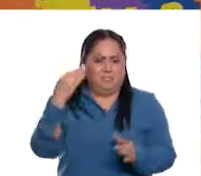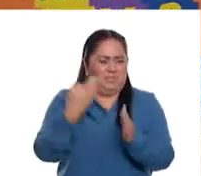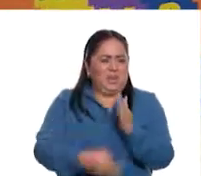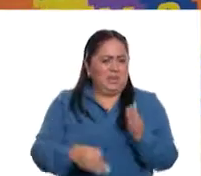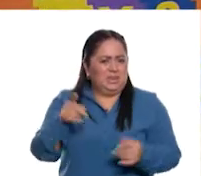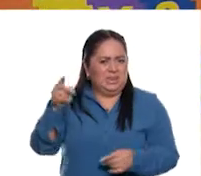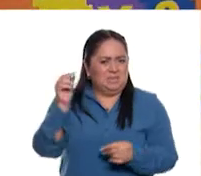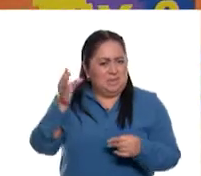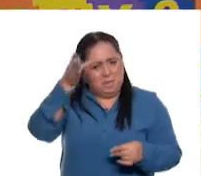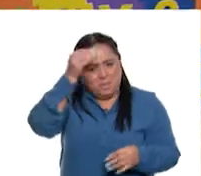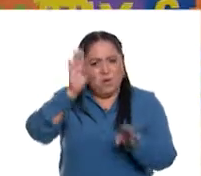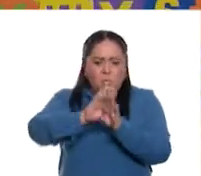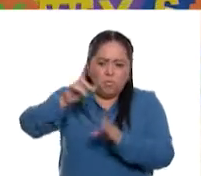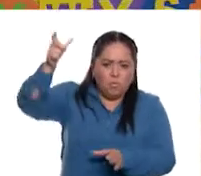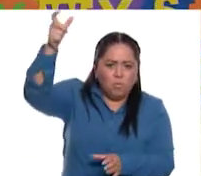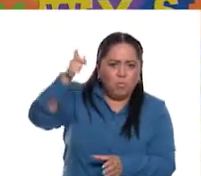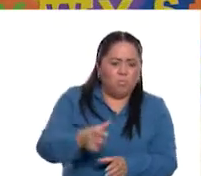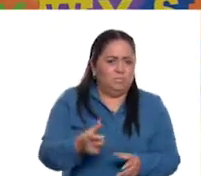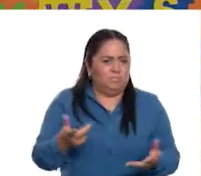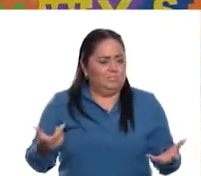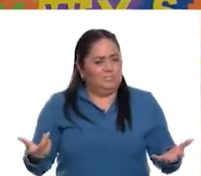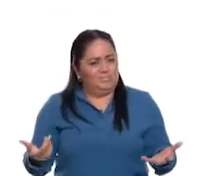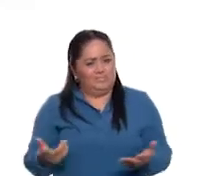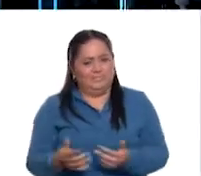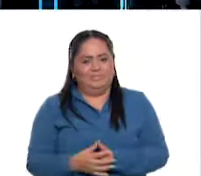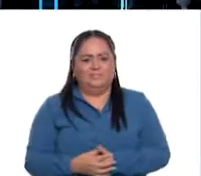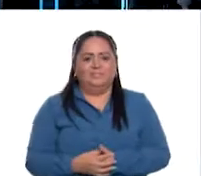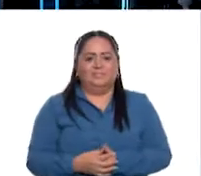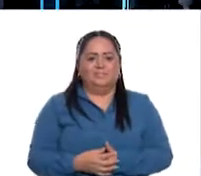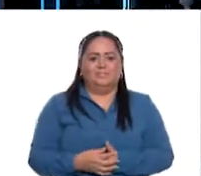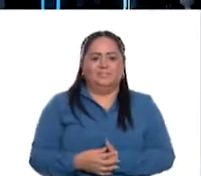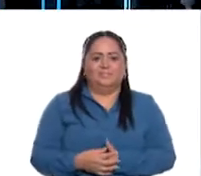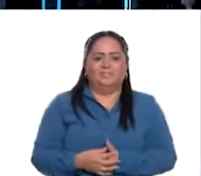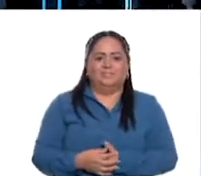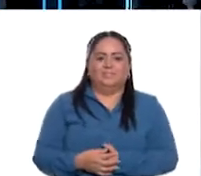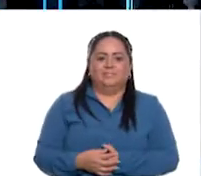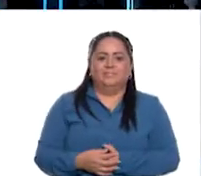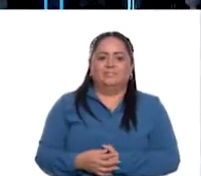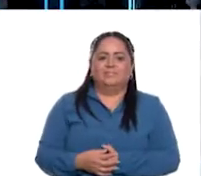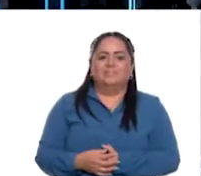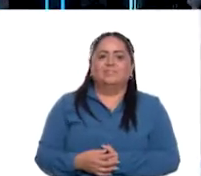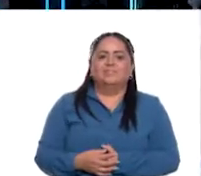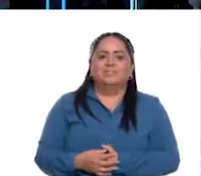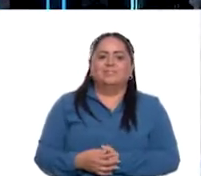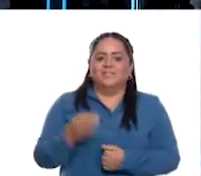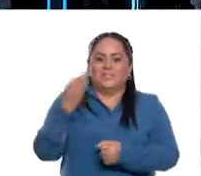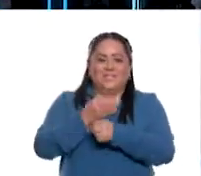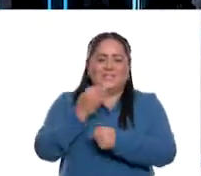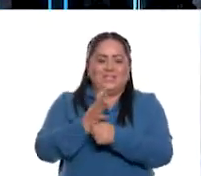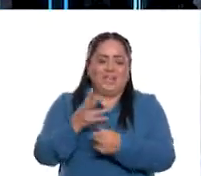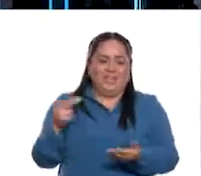falta un poquito de práctica en cómo aterrizar sus naves. ¡Sanos y salvos, comandante!